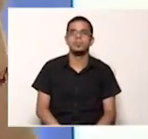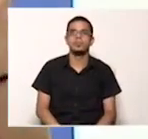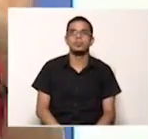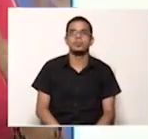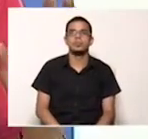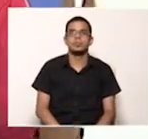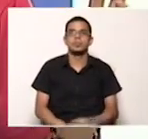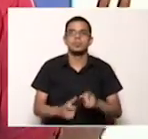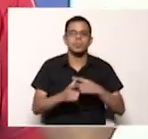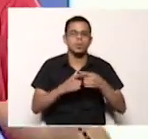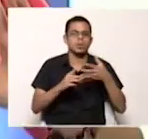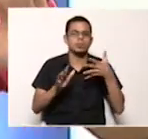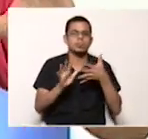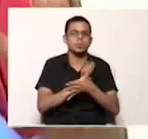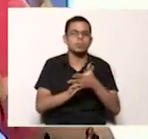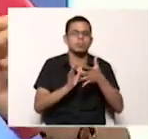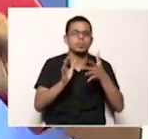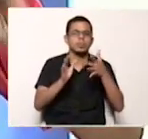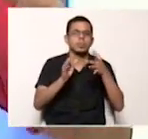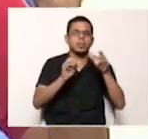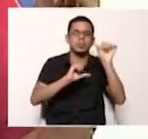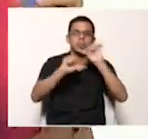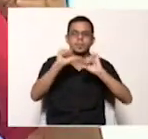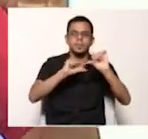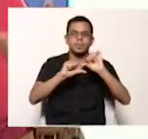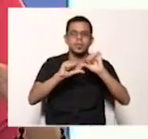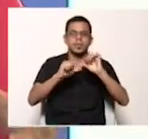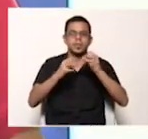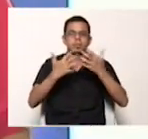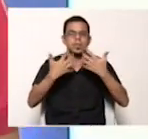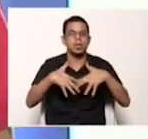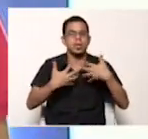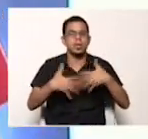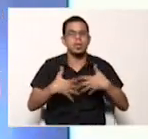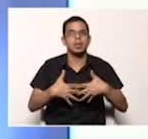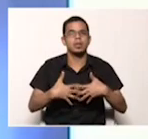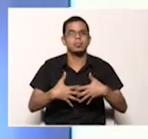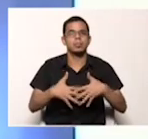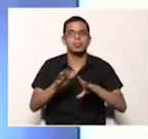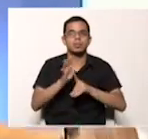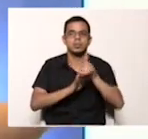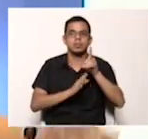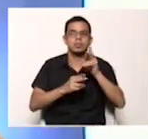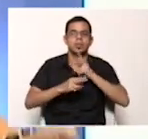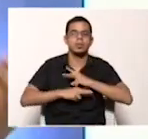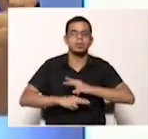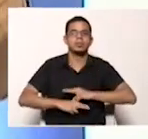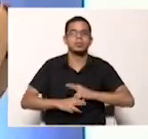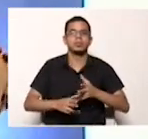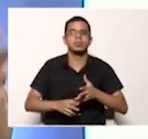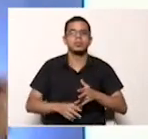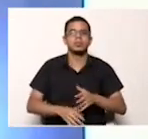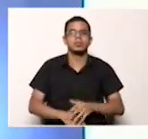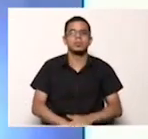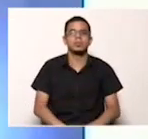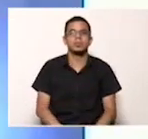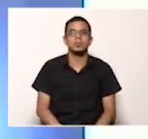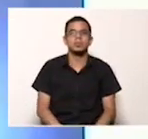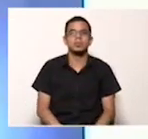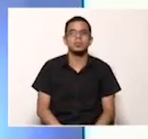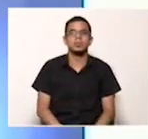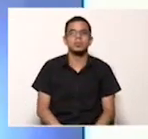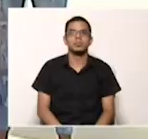factores químicos de la industria, del ser humano que produce, que interfieren en ese cambio